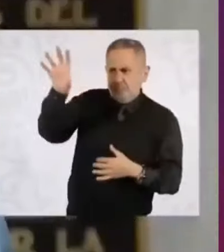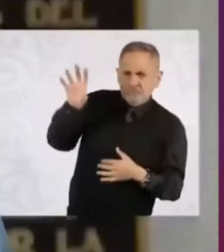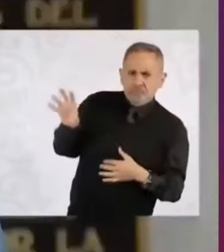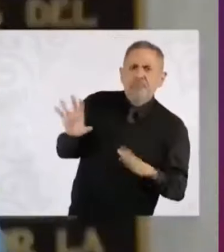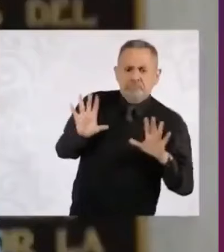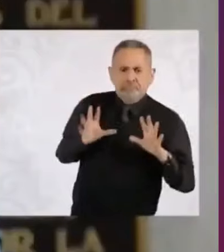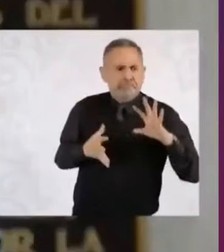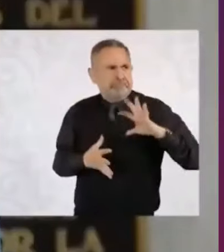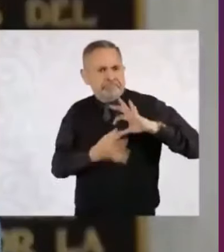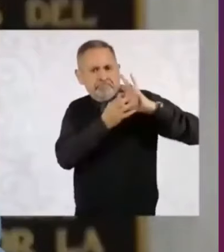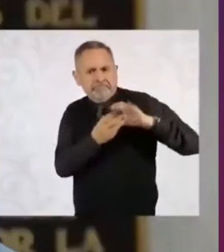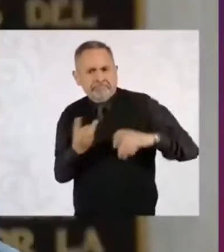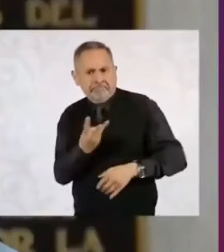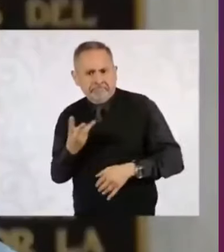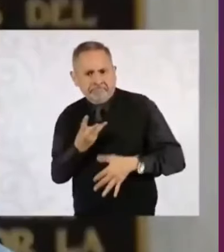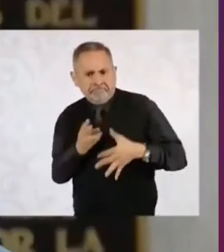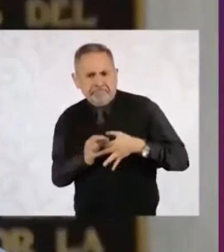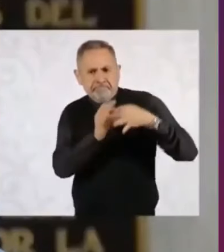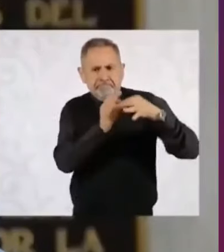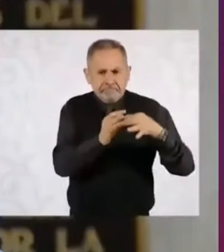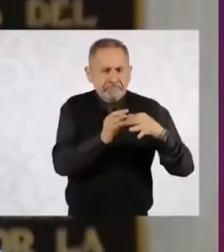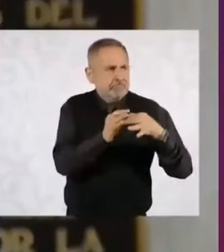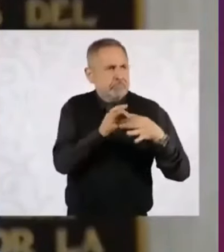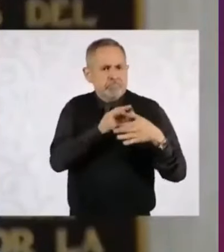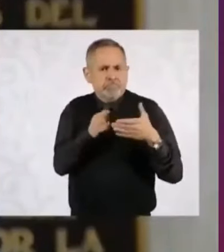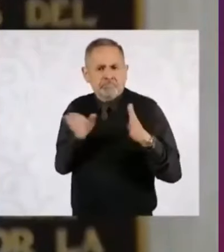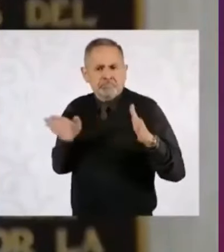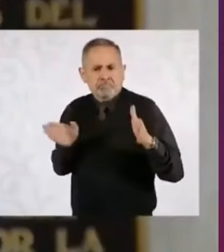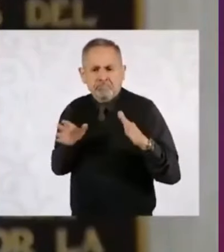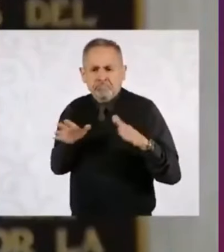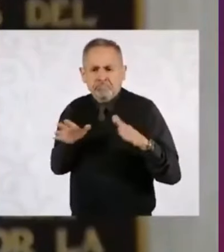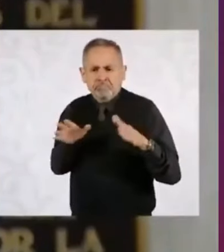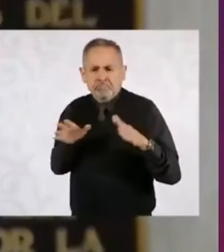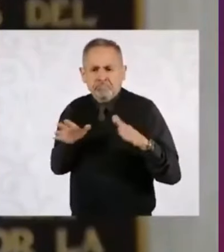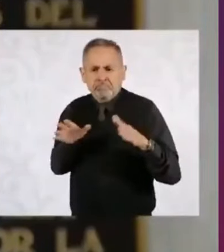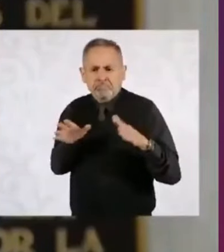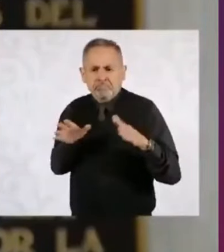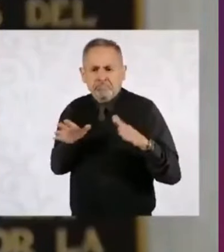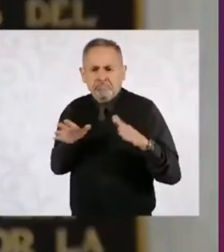seguir ampliándonos en una fortaleza continental.